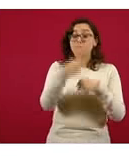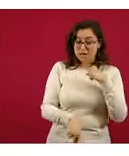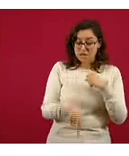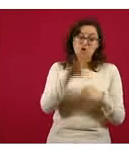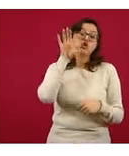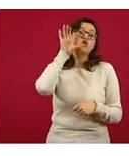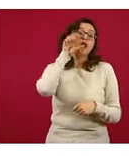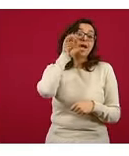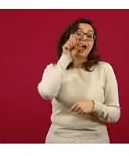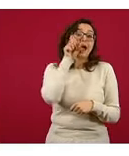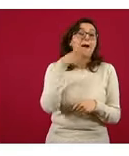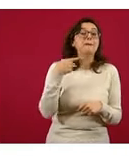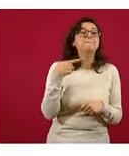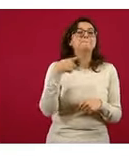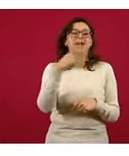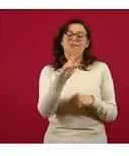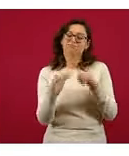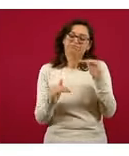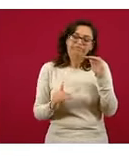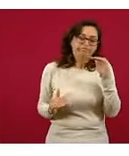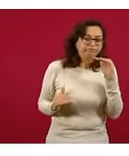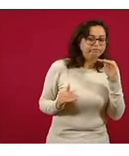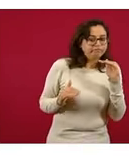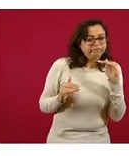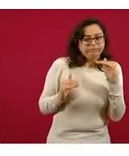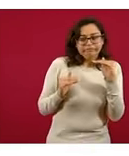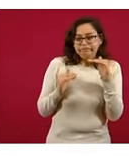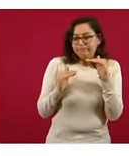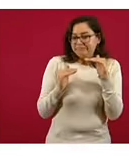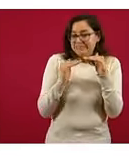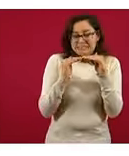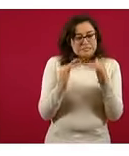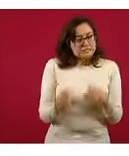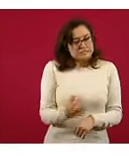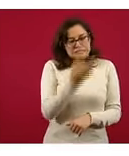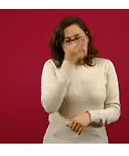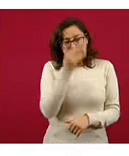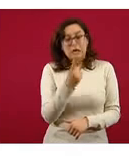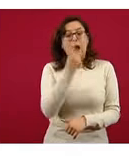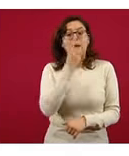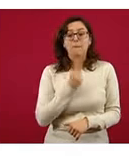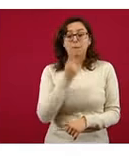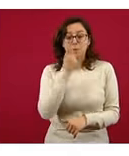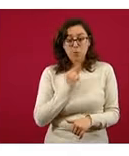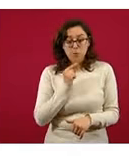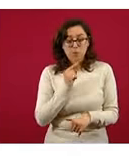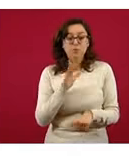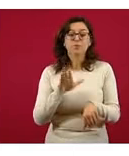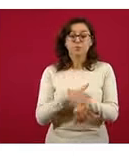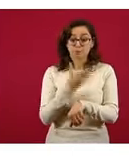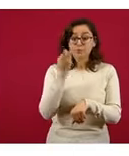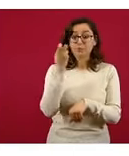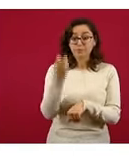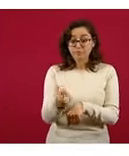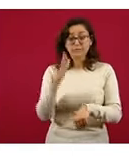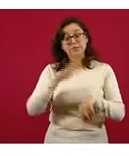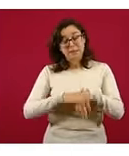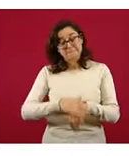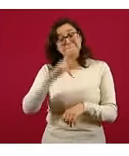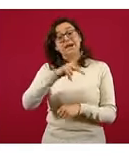naranja son las que tienen las calificaciones o las estimaciones más altas. Por lo tanto, con un riesgo mayor